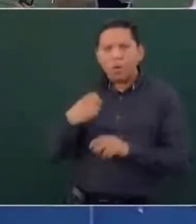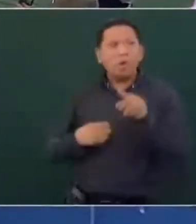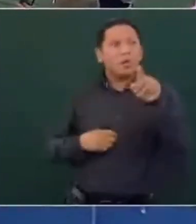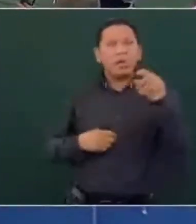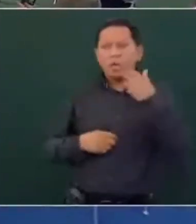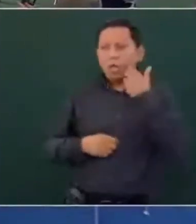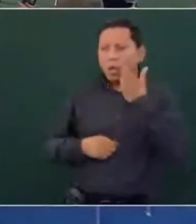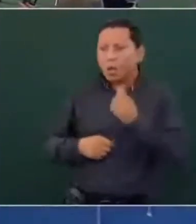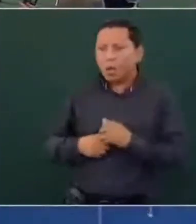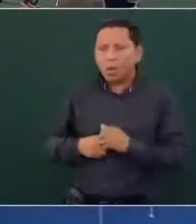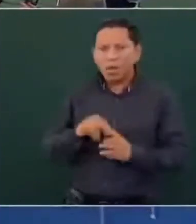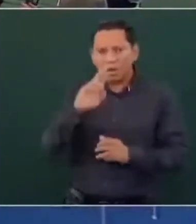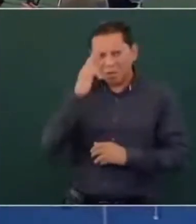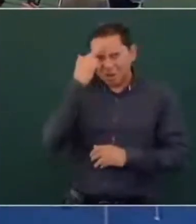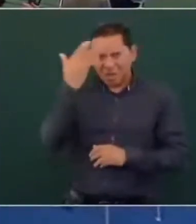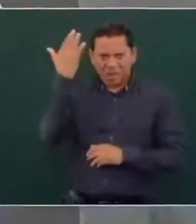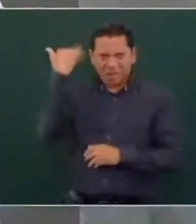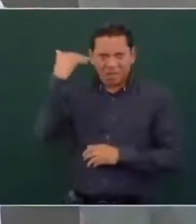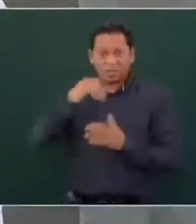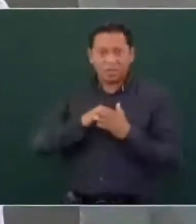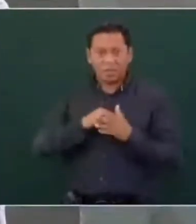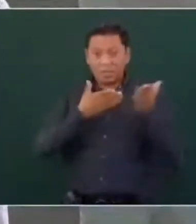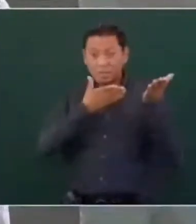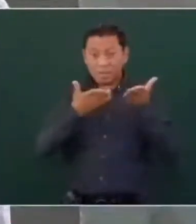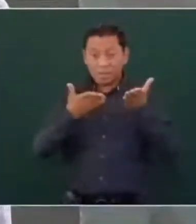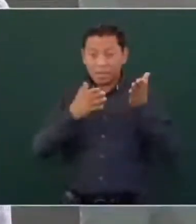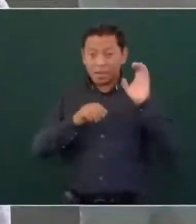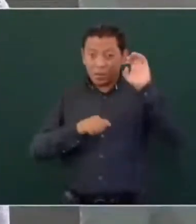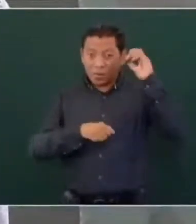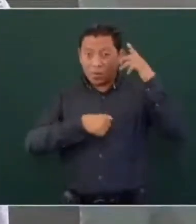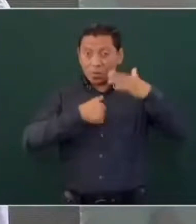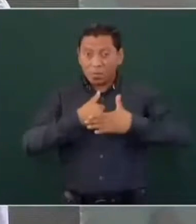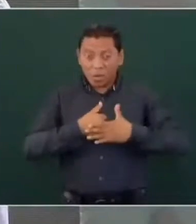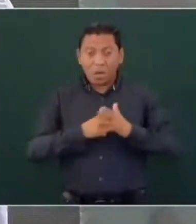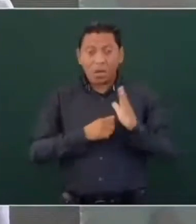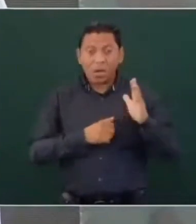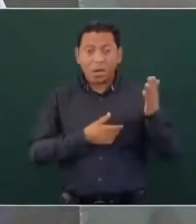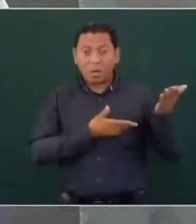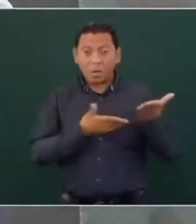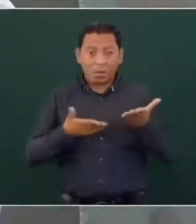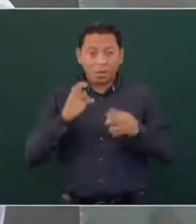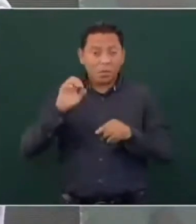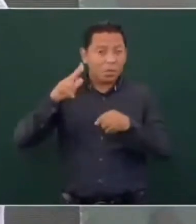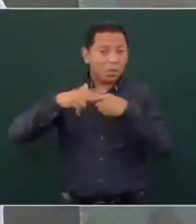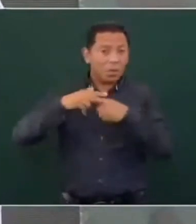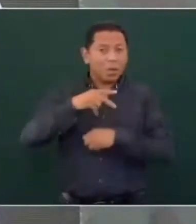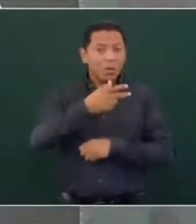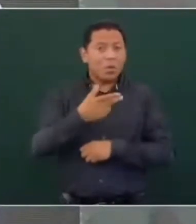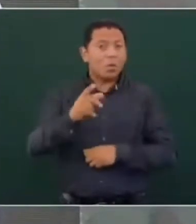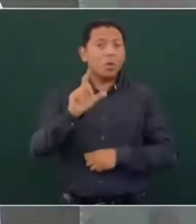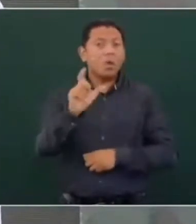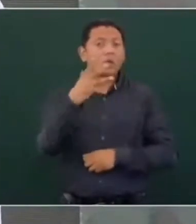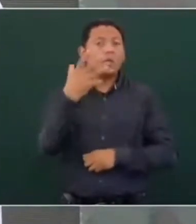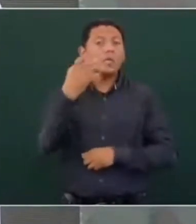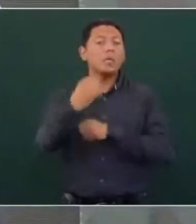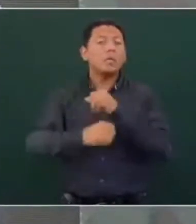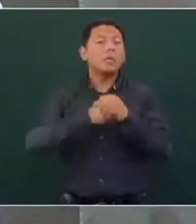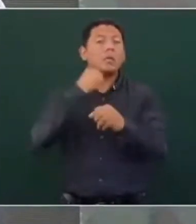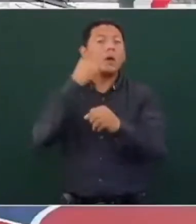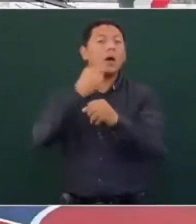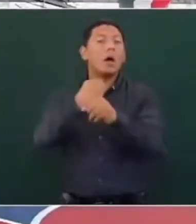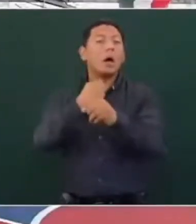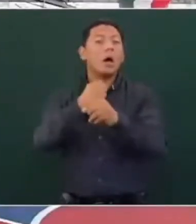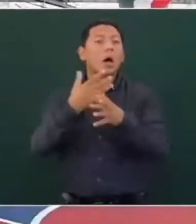¿Cuándo llegaron los europeos? Hace 500 años. ¿Cuándo florecieron